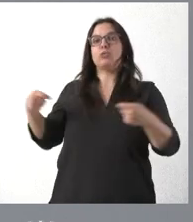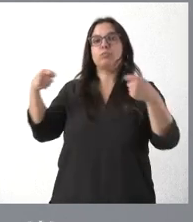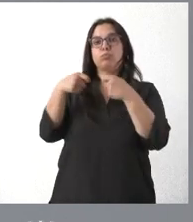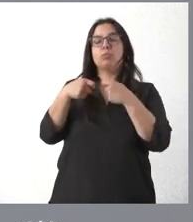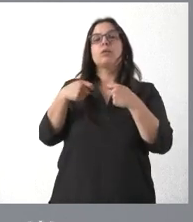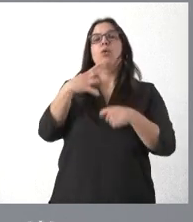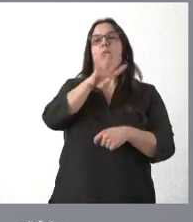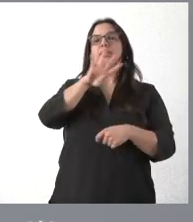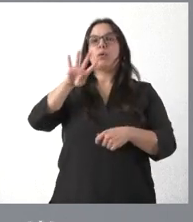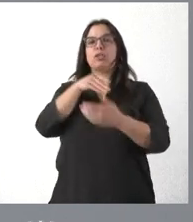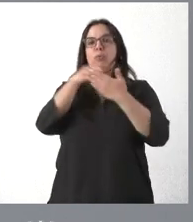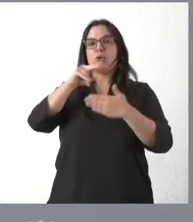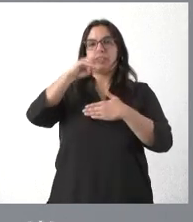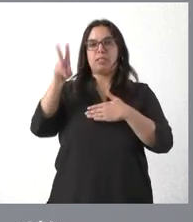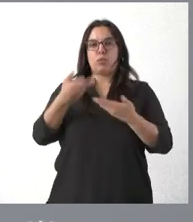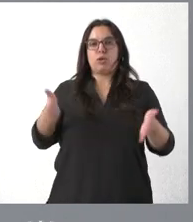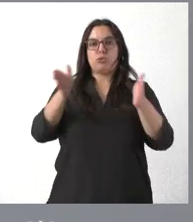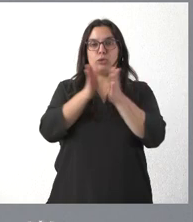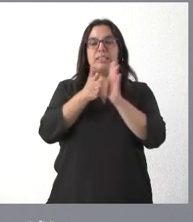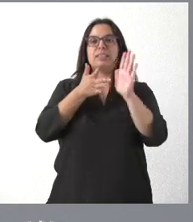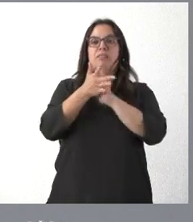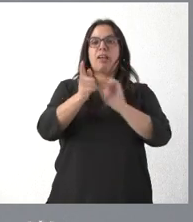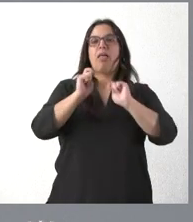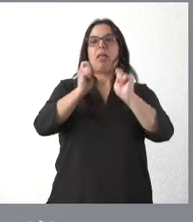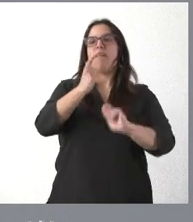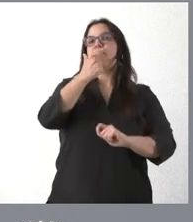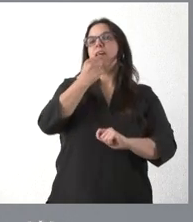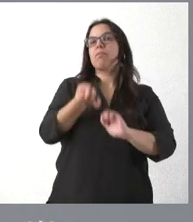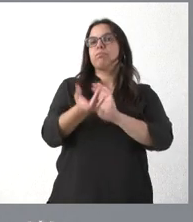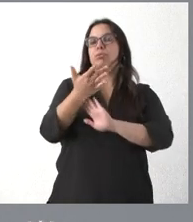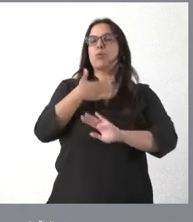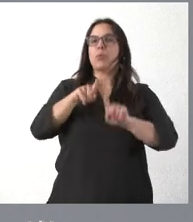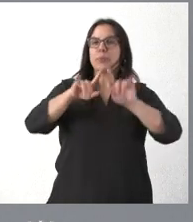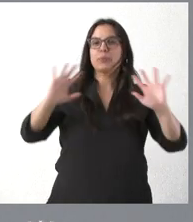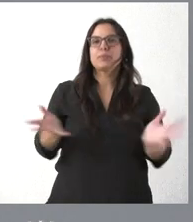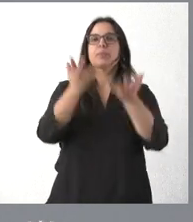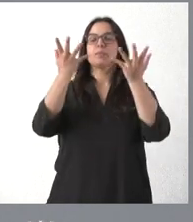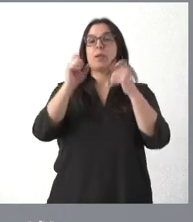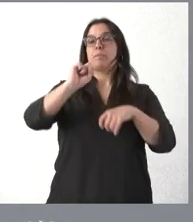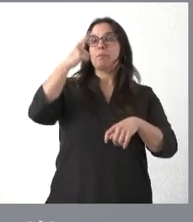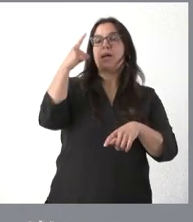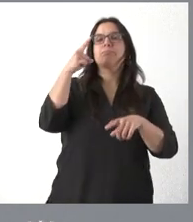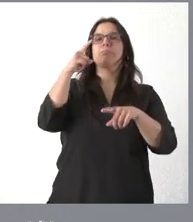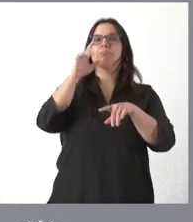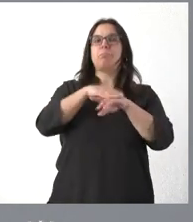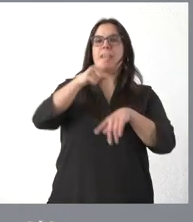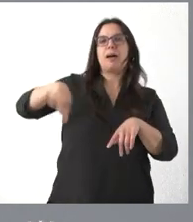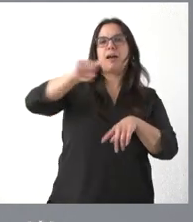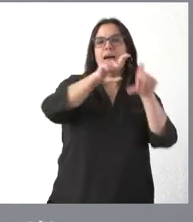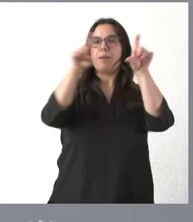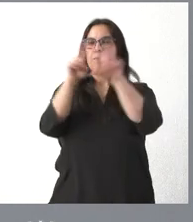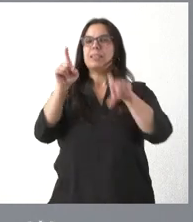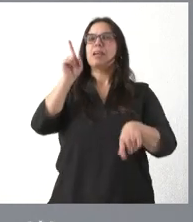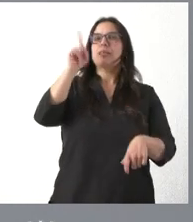millones de euros que nos va a permitir realizar un importante impulso sobre todo en el punto de vista empresarial y de Los